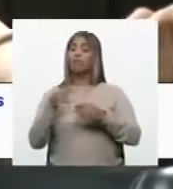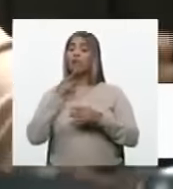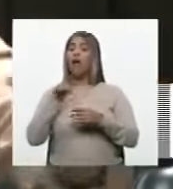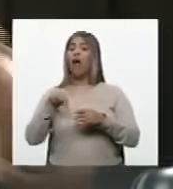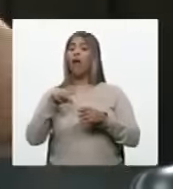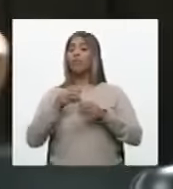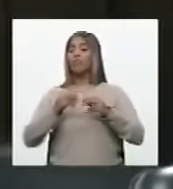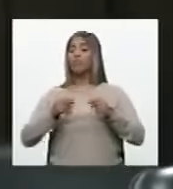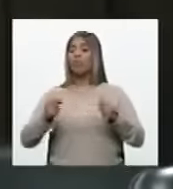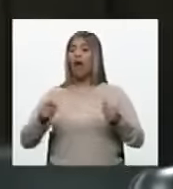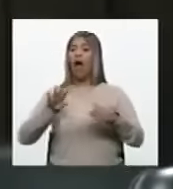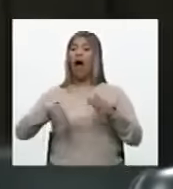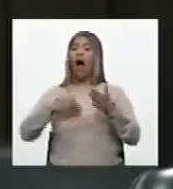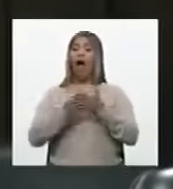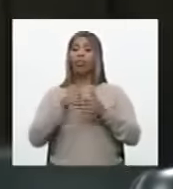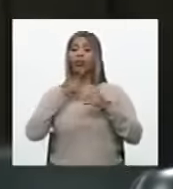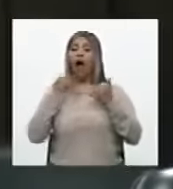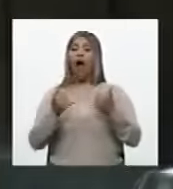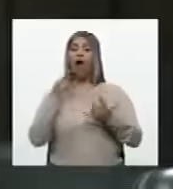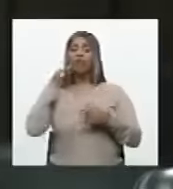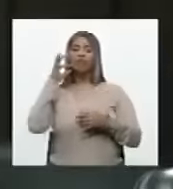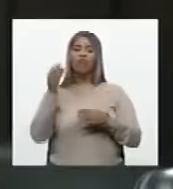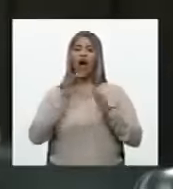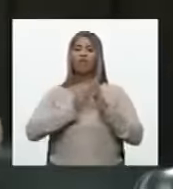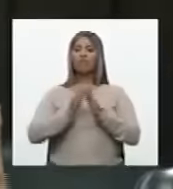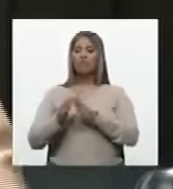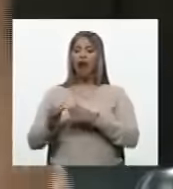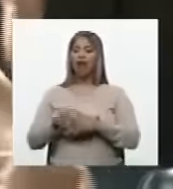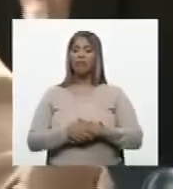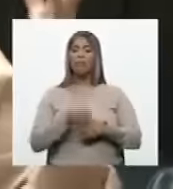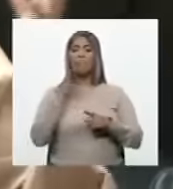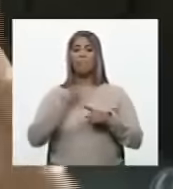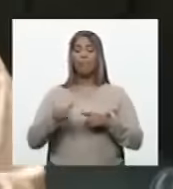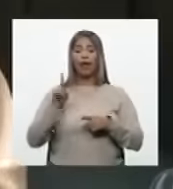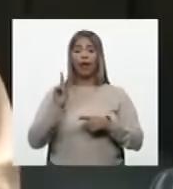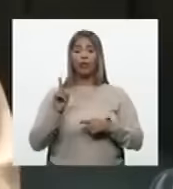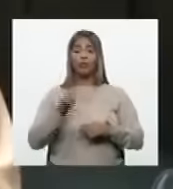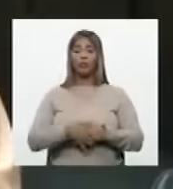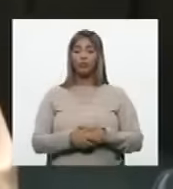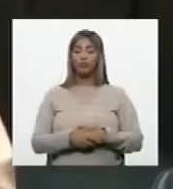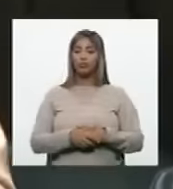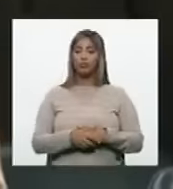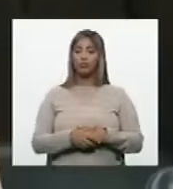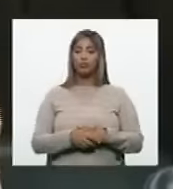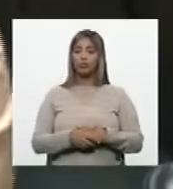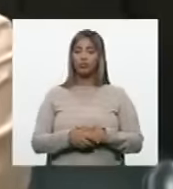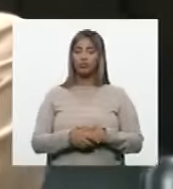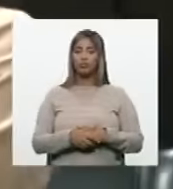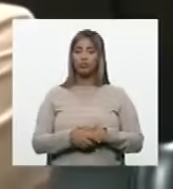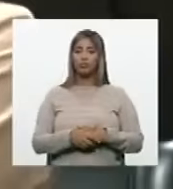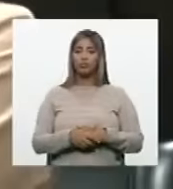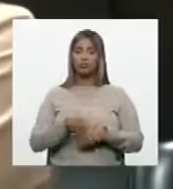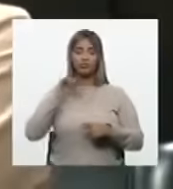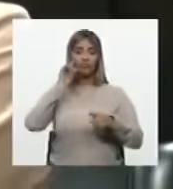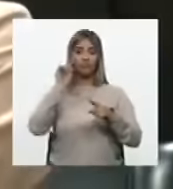de tierra hasta esos consejos comunales y comunas. Pero el